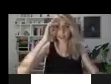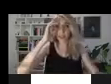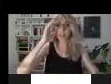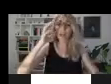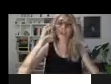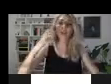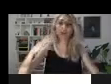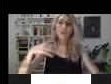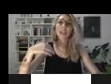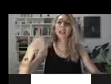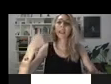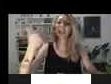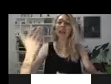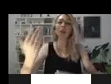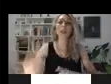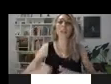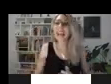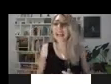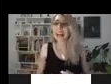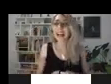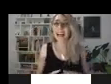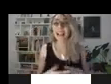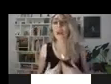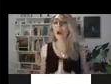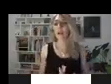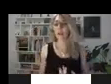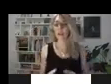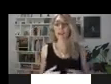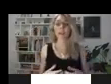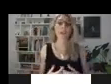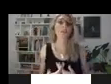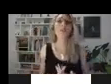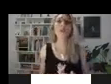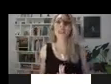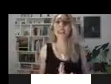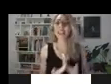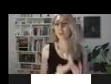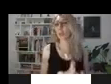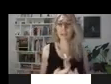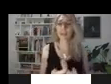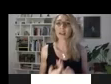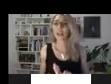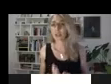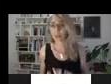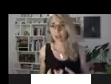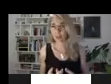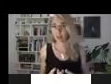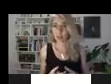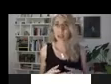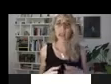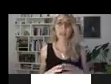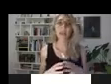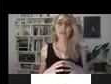del arte contemporáneo de cara al lenguaje de muchas de las naturalezas de las